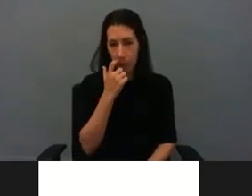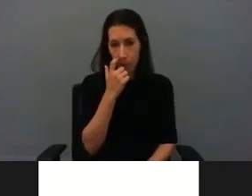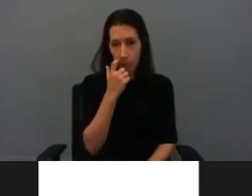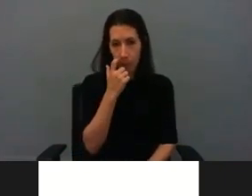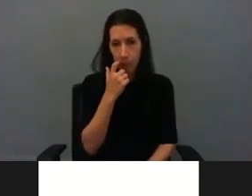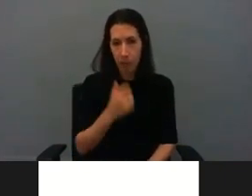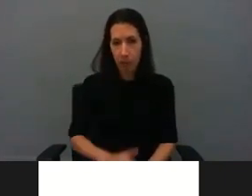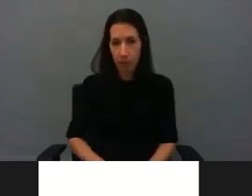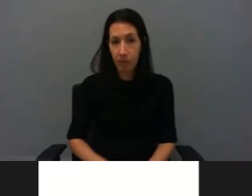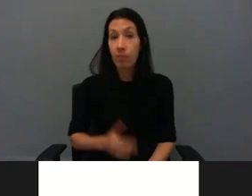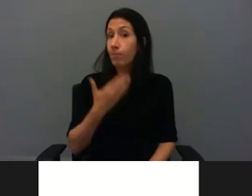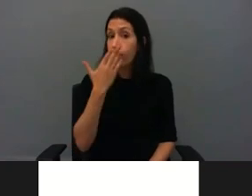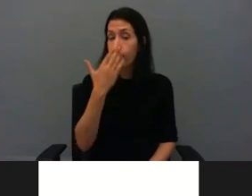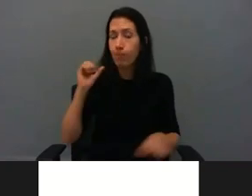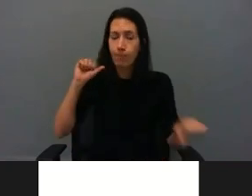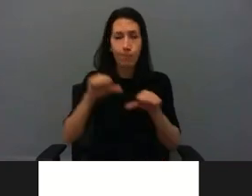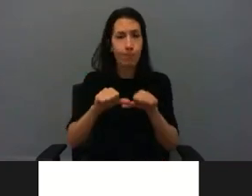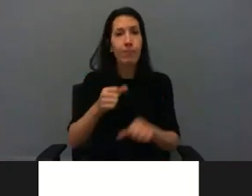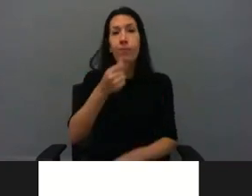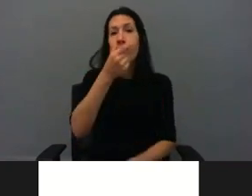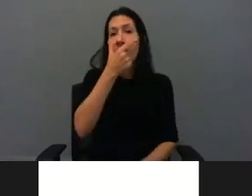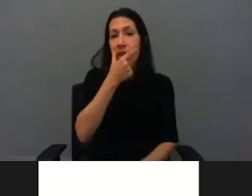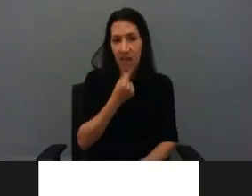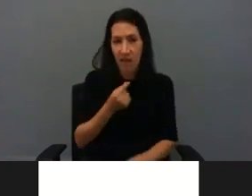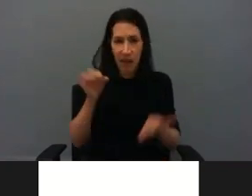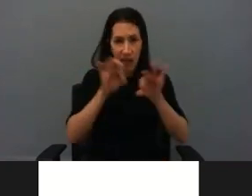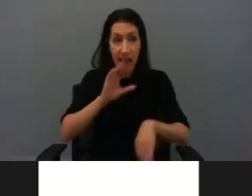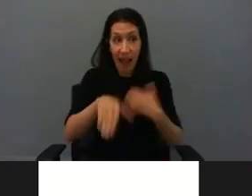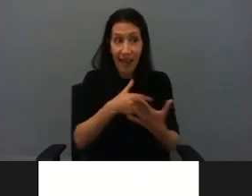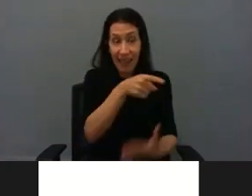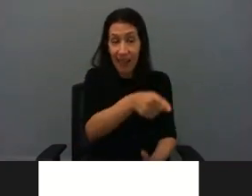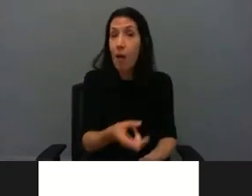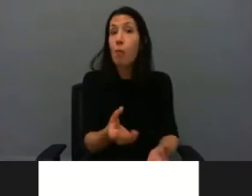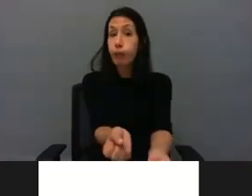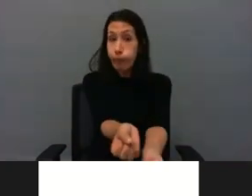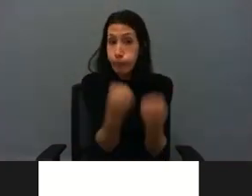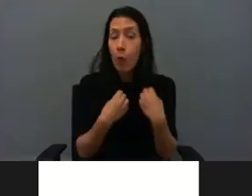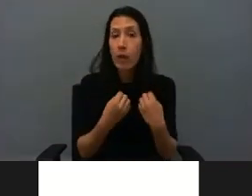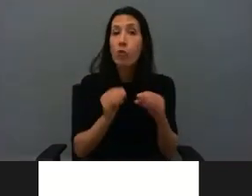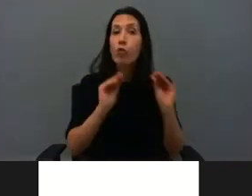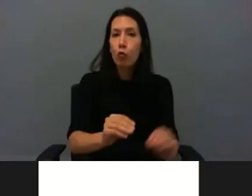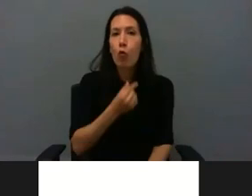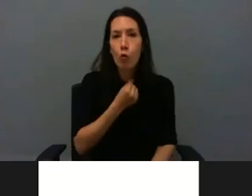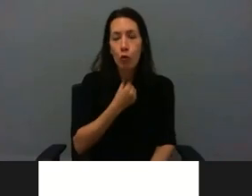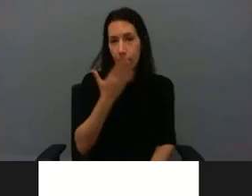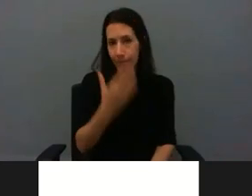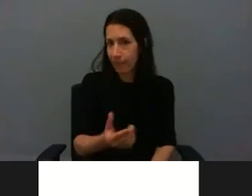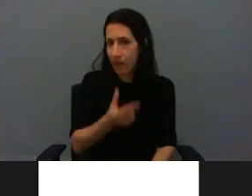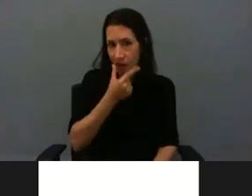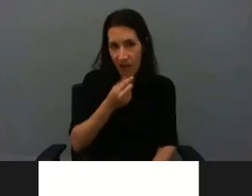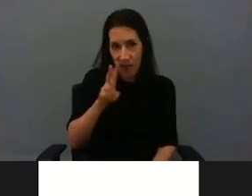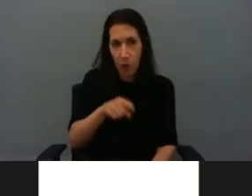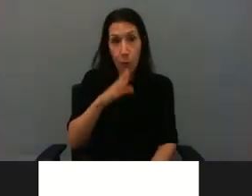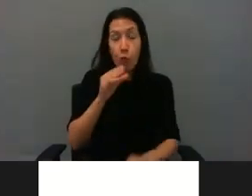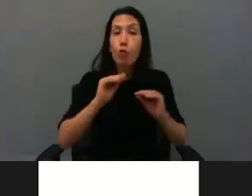No ha sido nada fácil en que ella llegase a expresar sus gustos, puesto que sus limitaciones pues no le